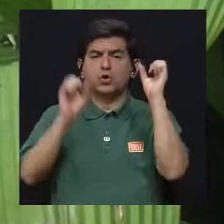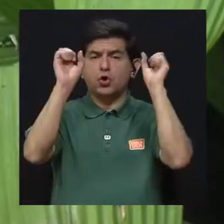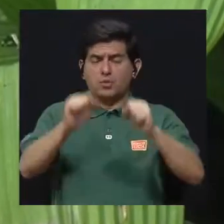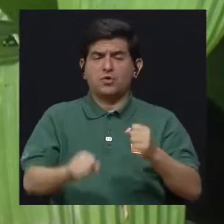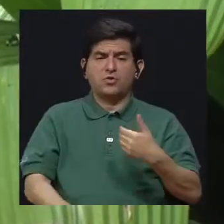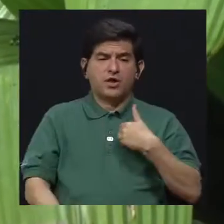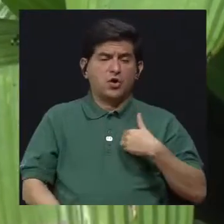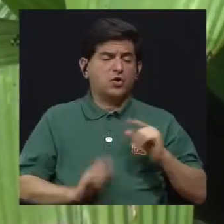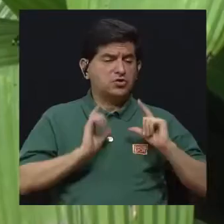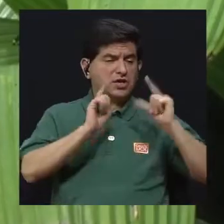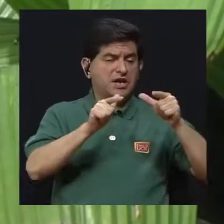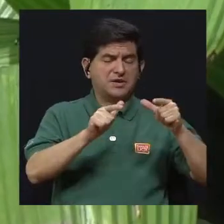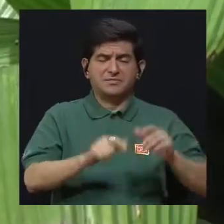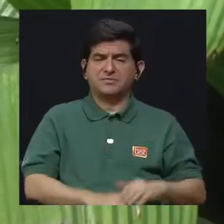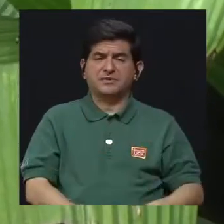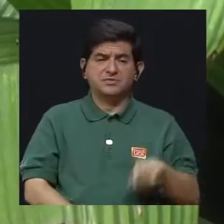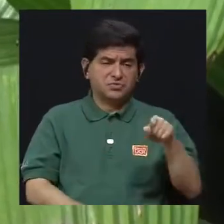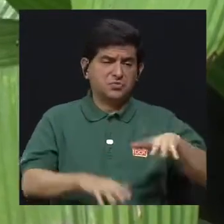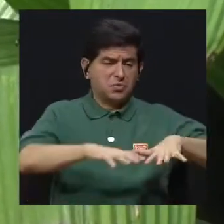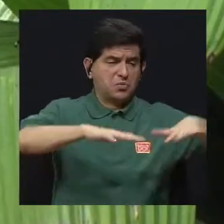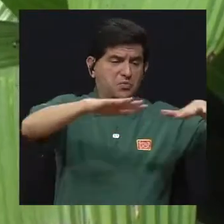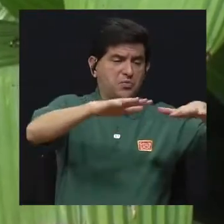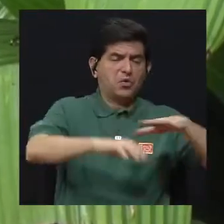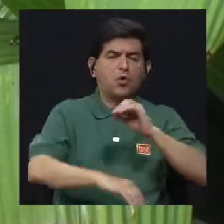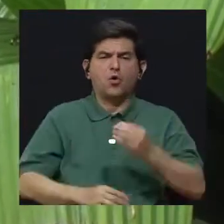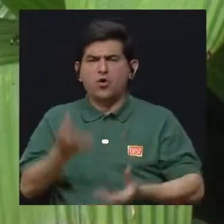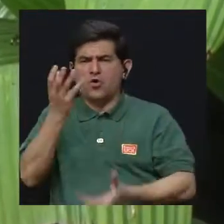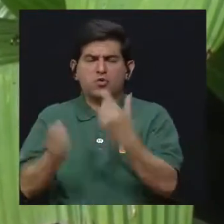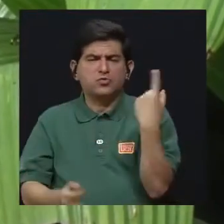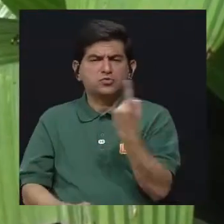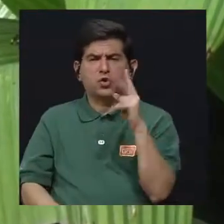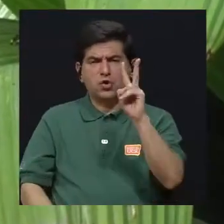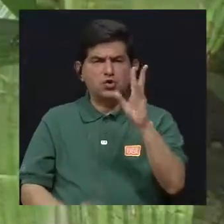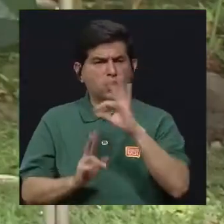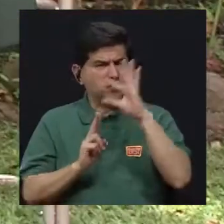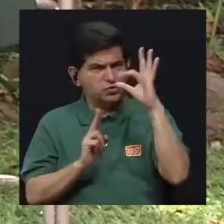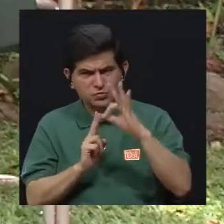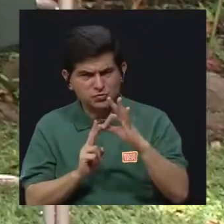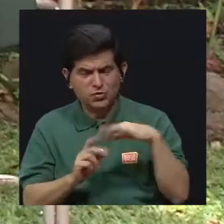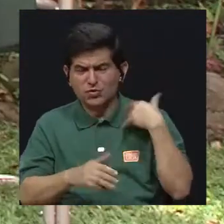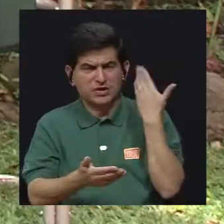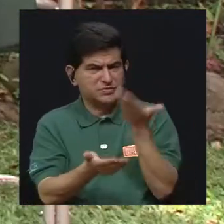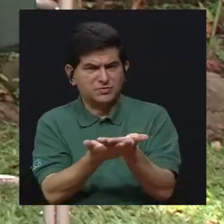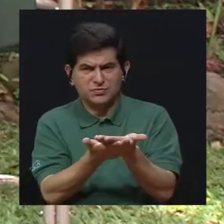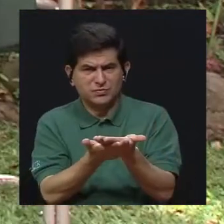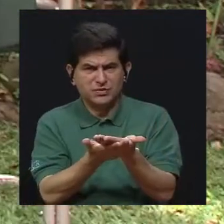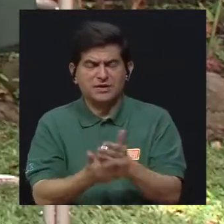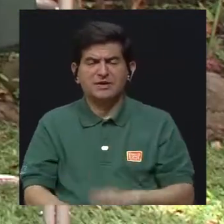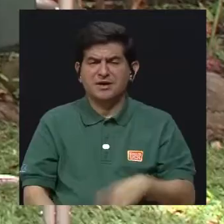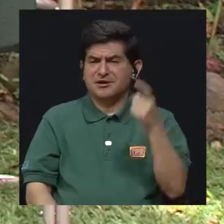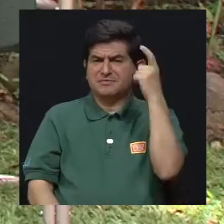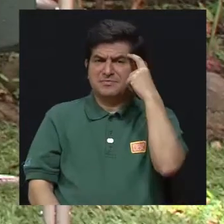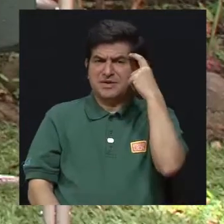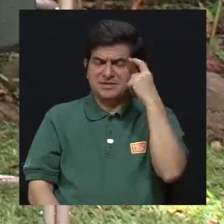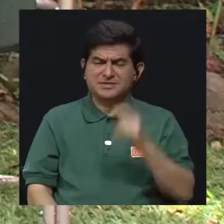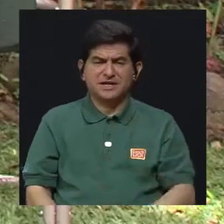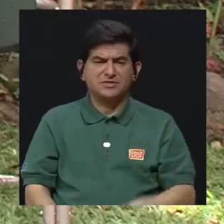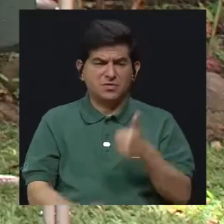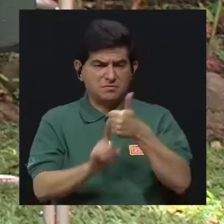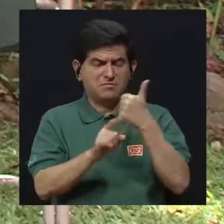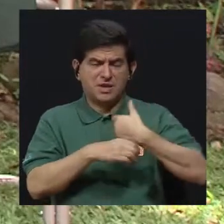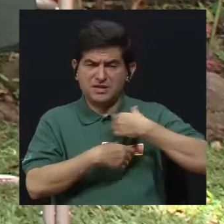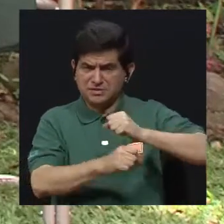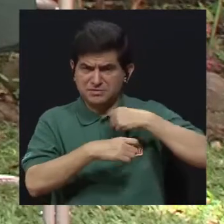o tener la basura en rellenos sanitarios o incinerarlas, como las únicas dos opciones que se les plantea o se plantea desde las